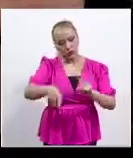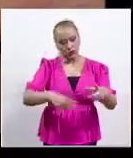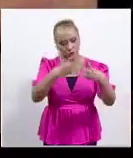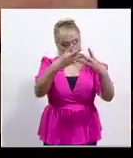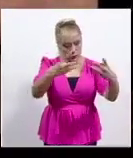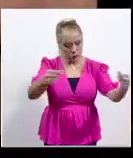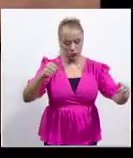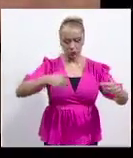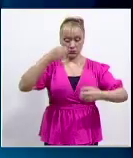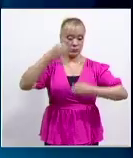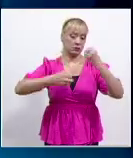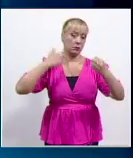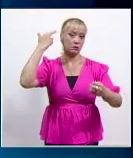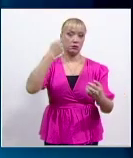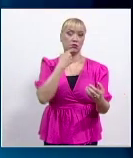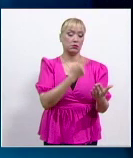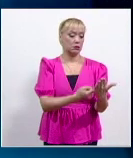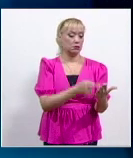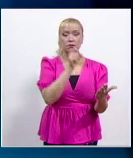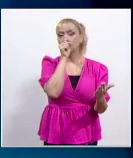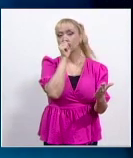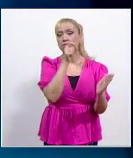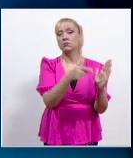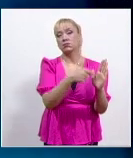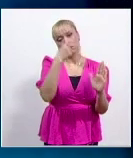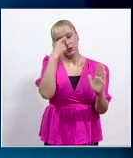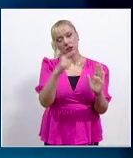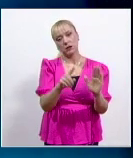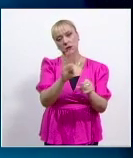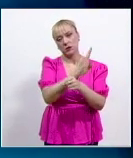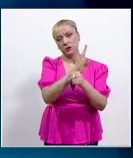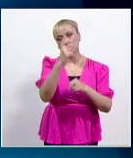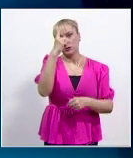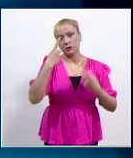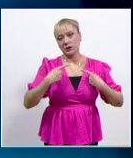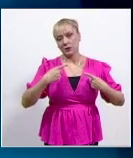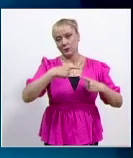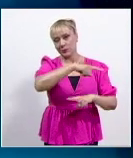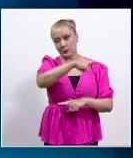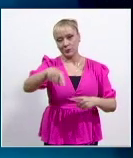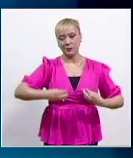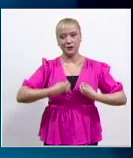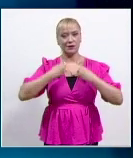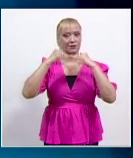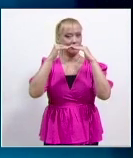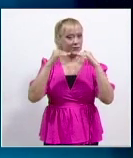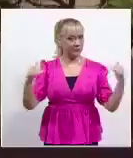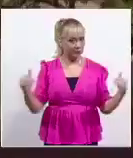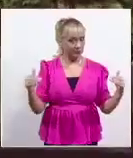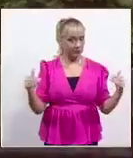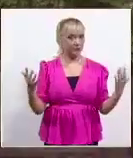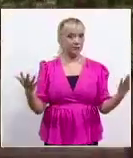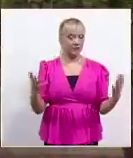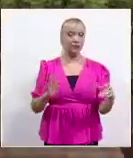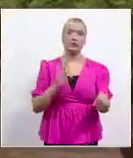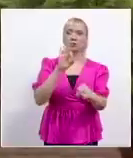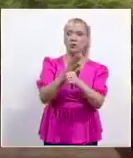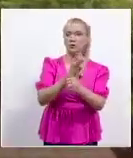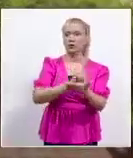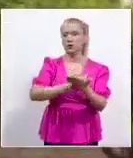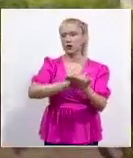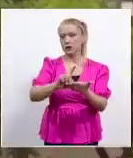Poder Judicial Federal como elemento de un Estado social y democrático de derecho. Afirmó que la protección de los